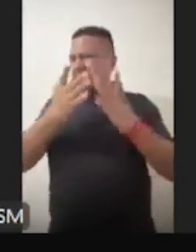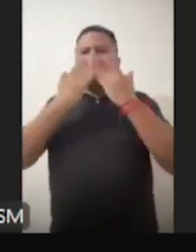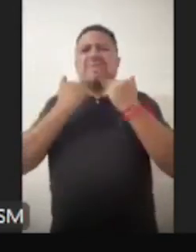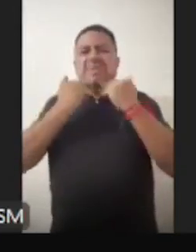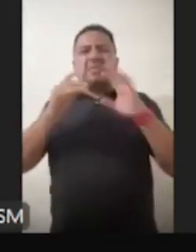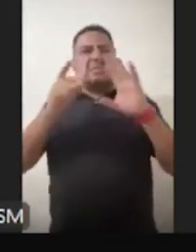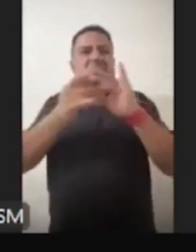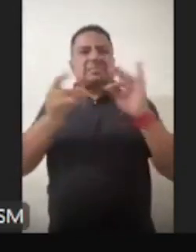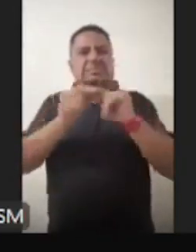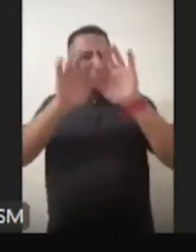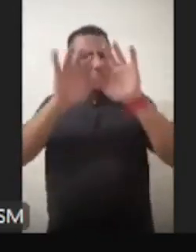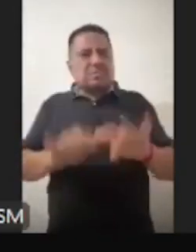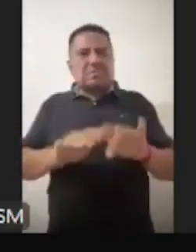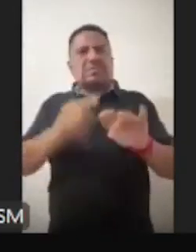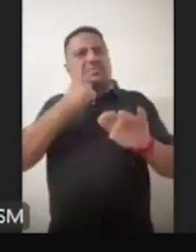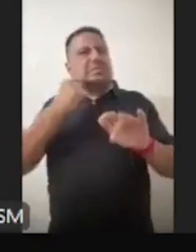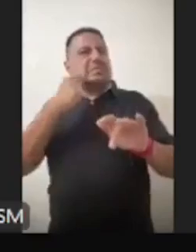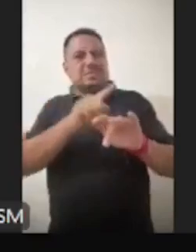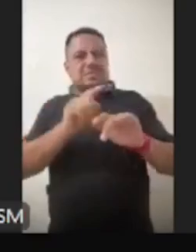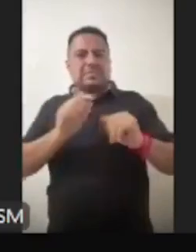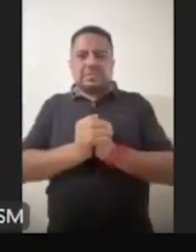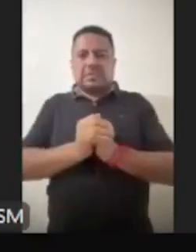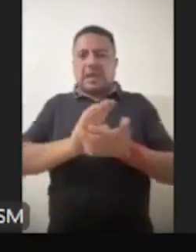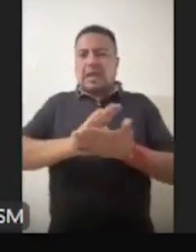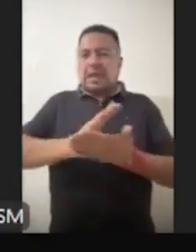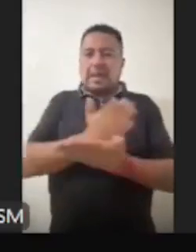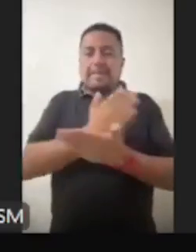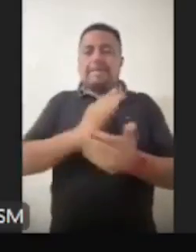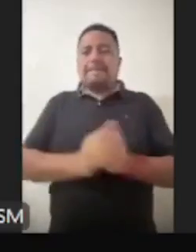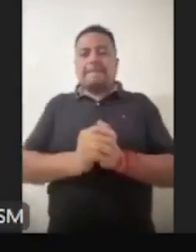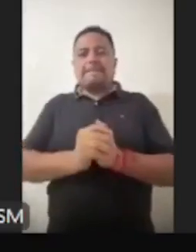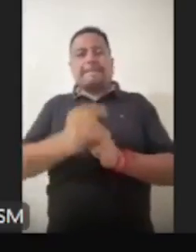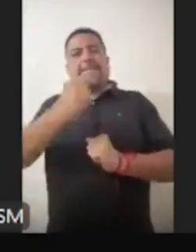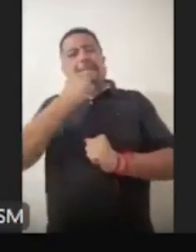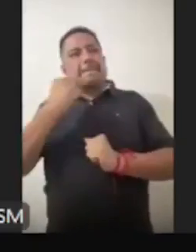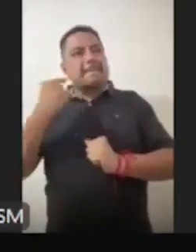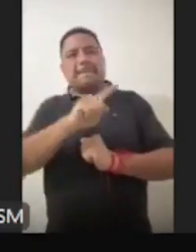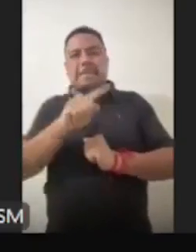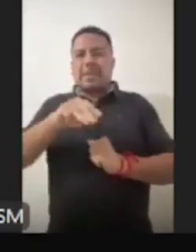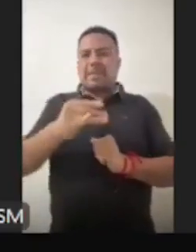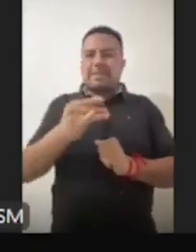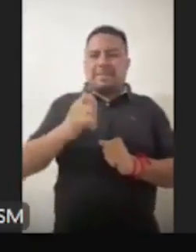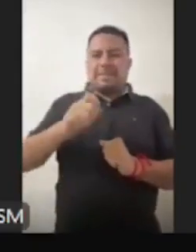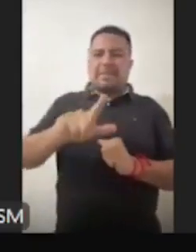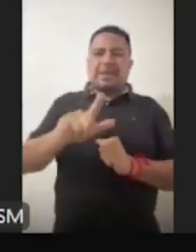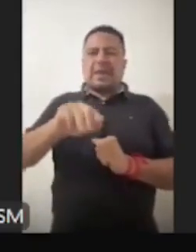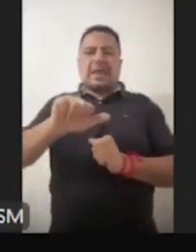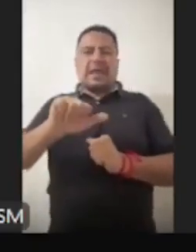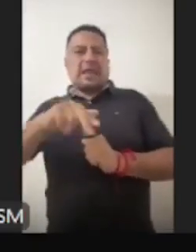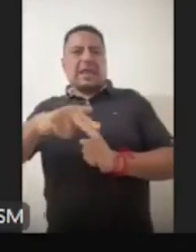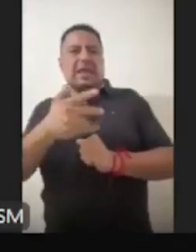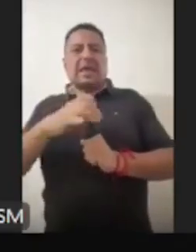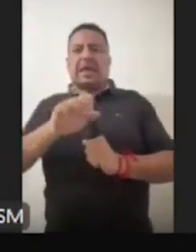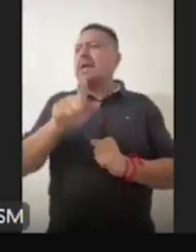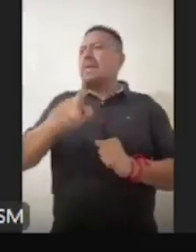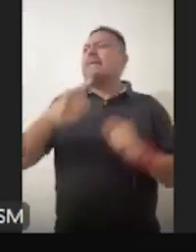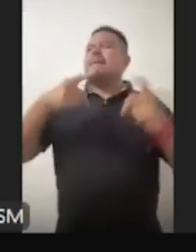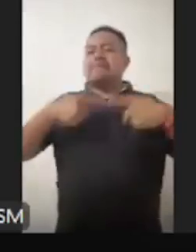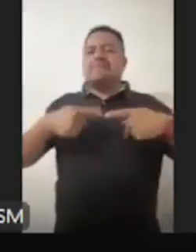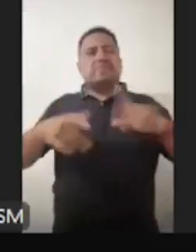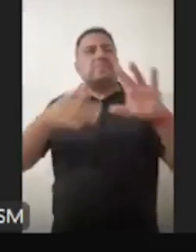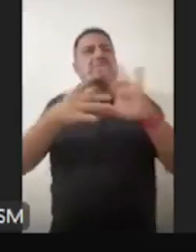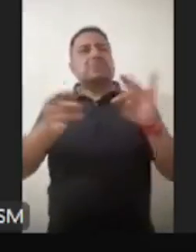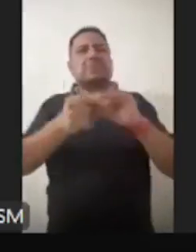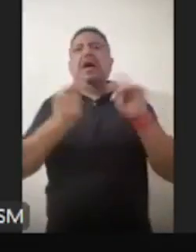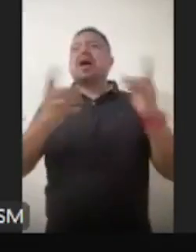escrito de denuncia. Además, en cuanto a las imputaciones de Miguel Ángel Piña Garibay, la denunciante señaló que las hizo porque